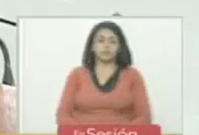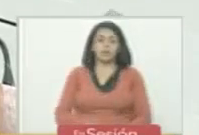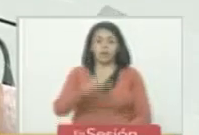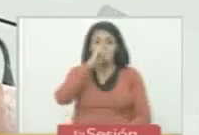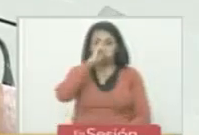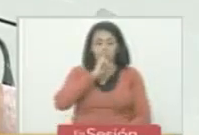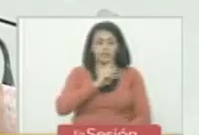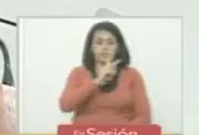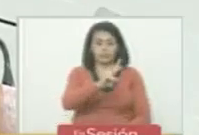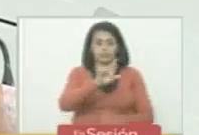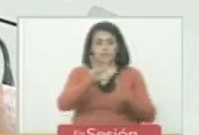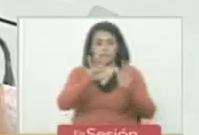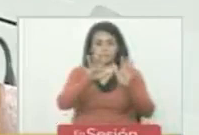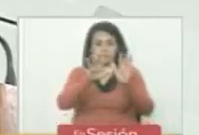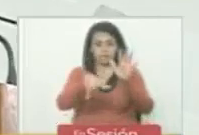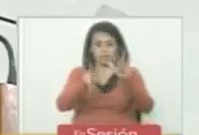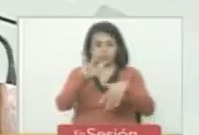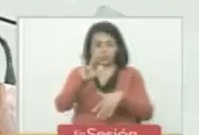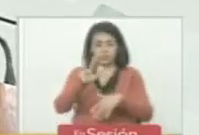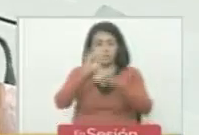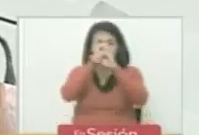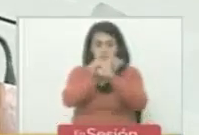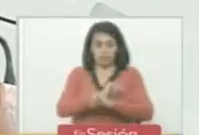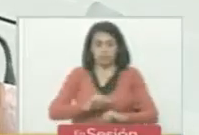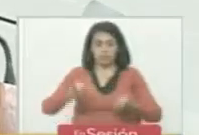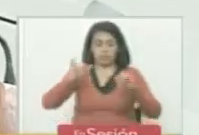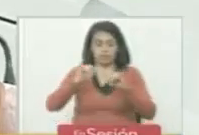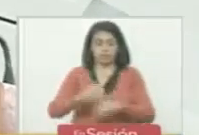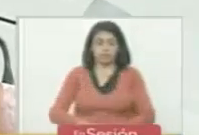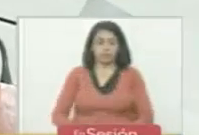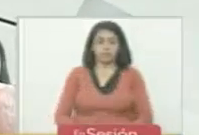año 213 de la Independencia,